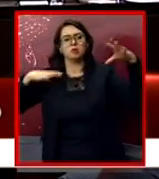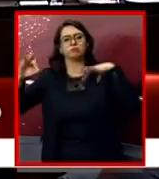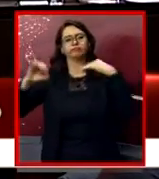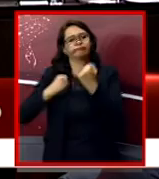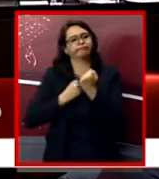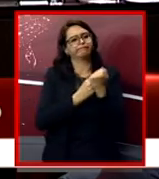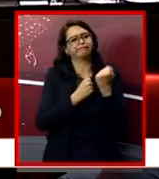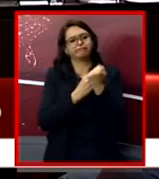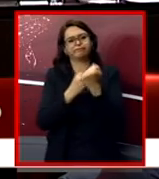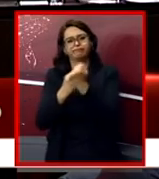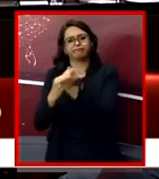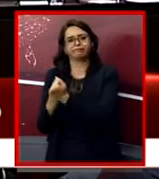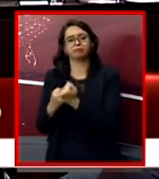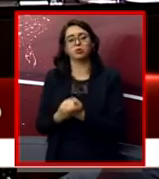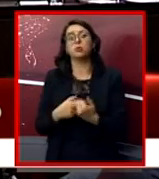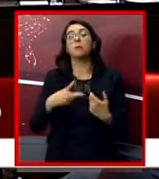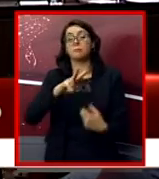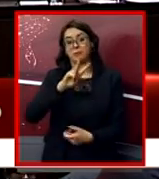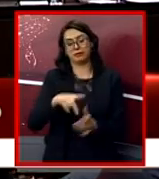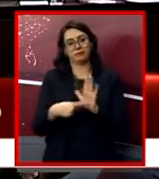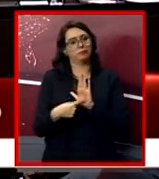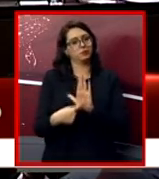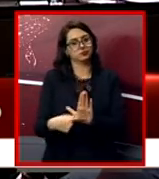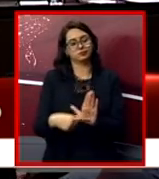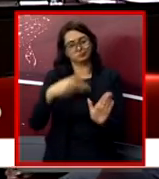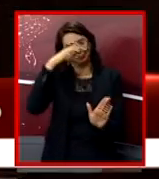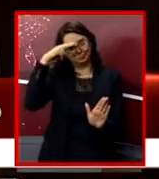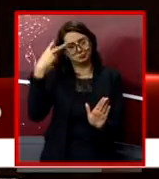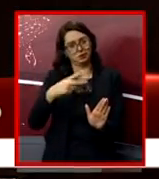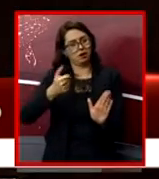mostraron es el verdadero rostro de México.